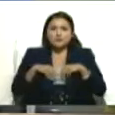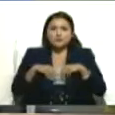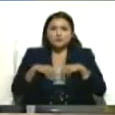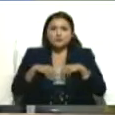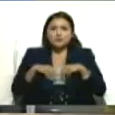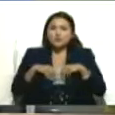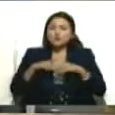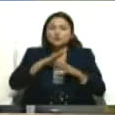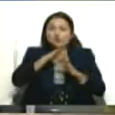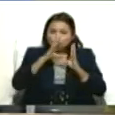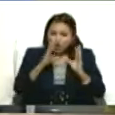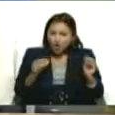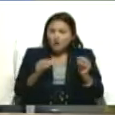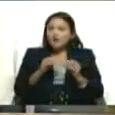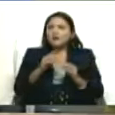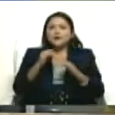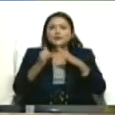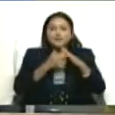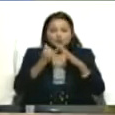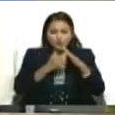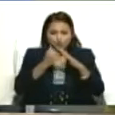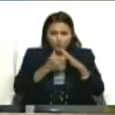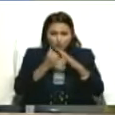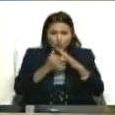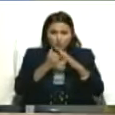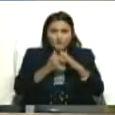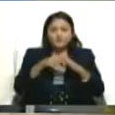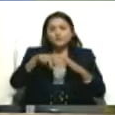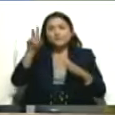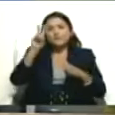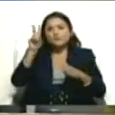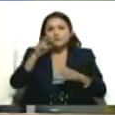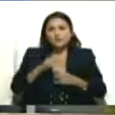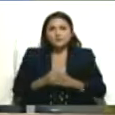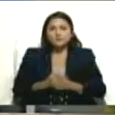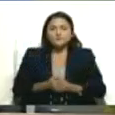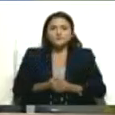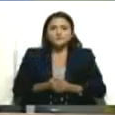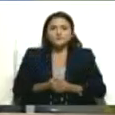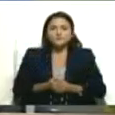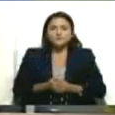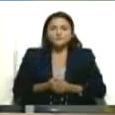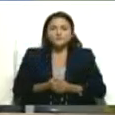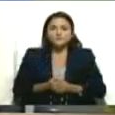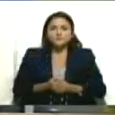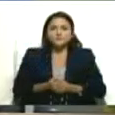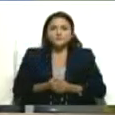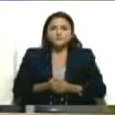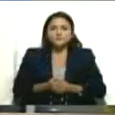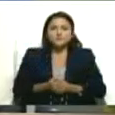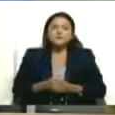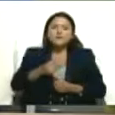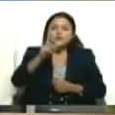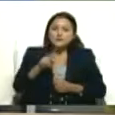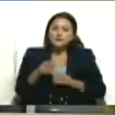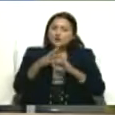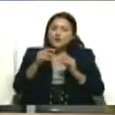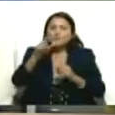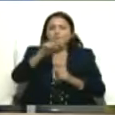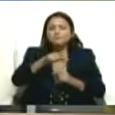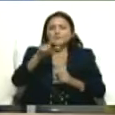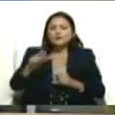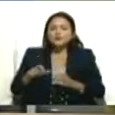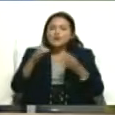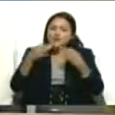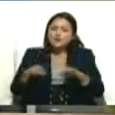los órganos que ejercen el poder público, así como toda persona natural o jurídica